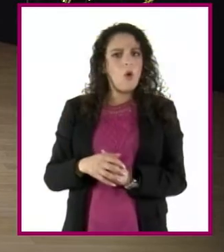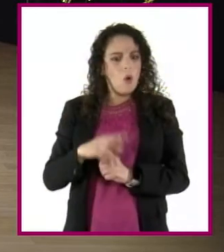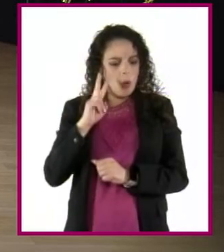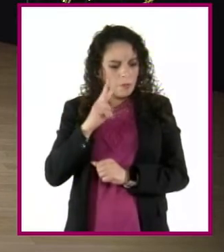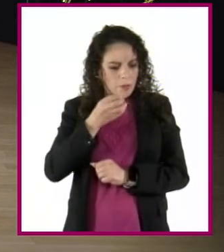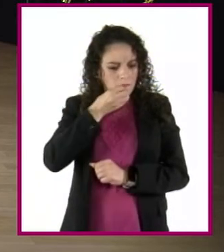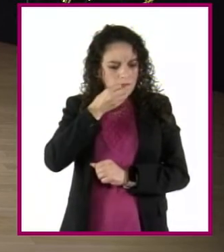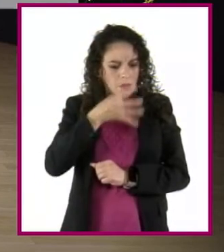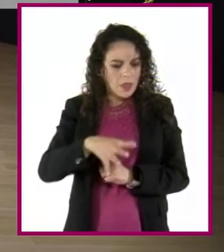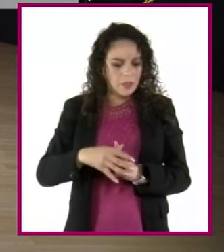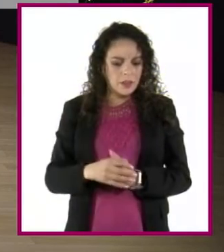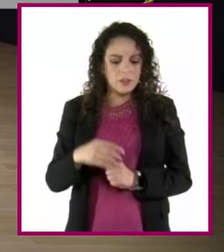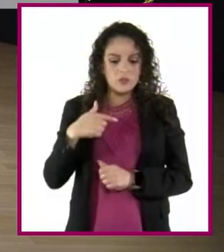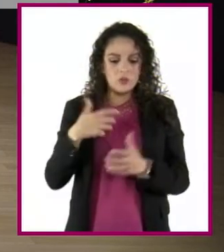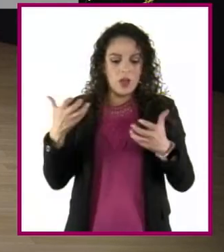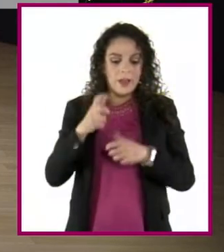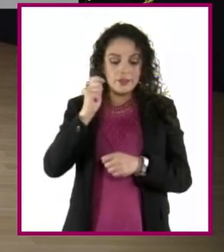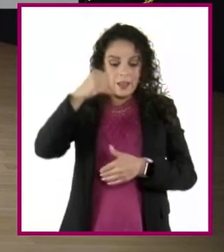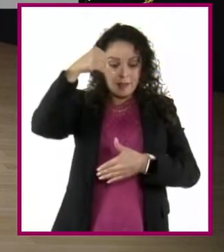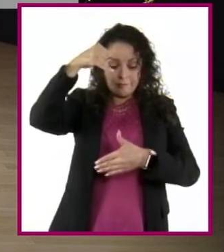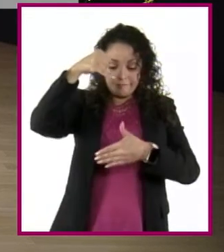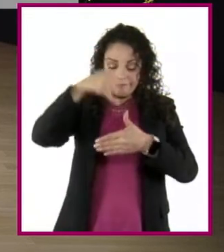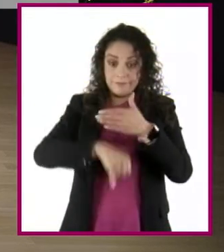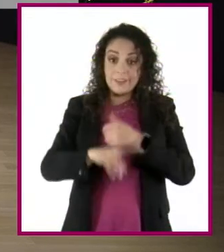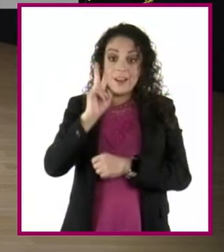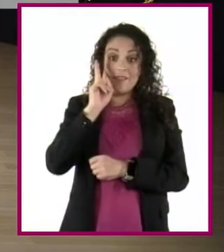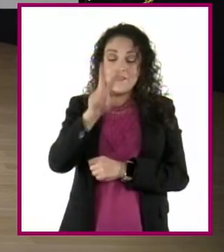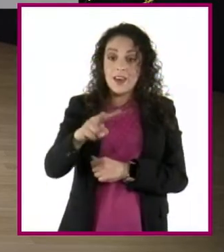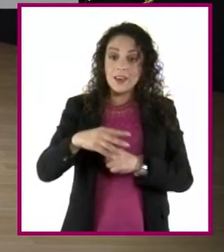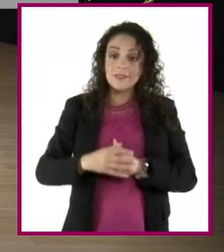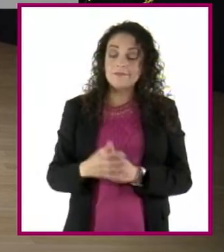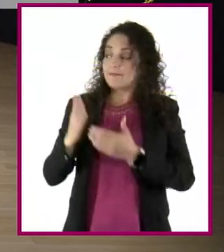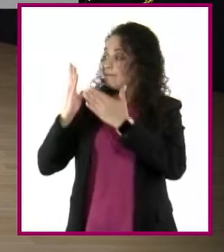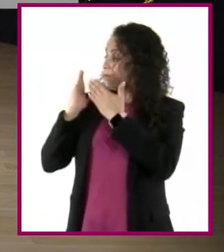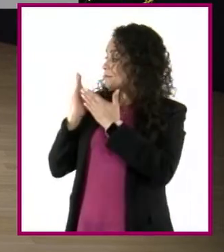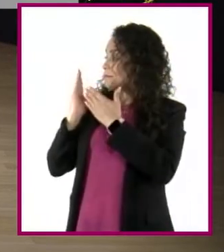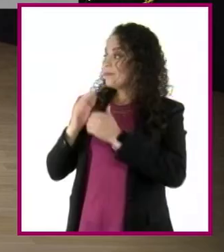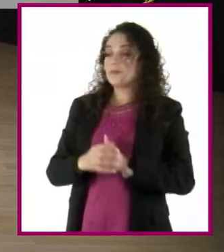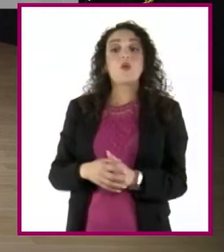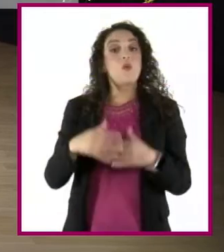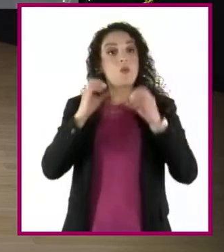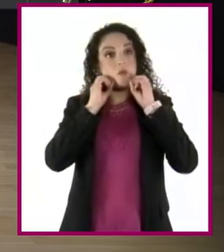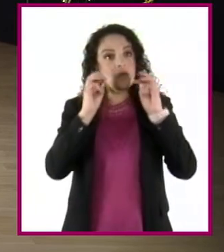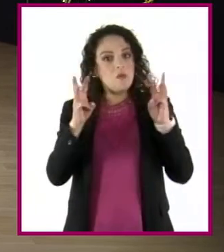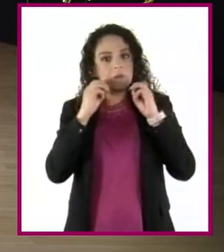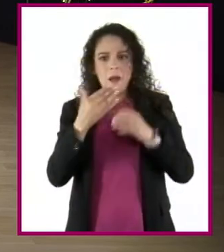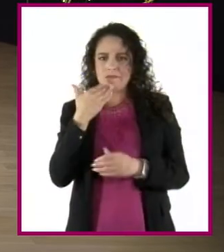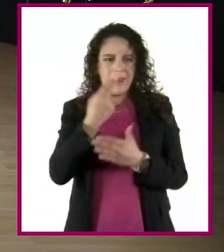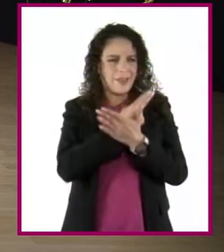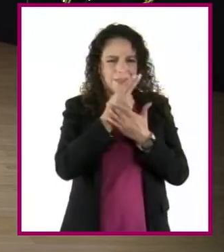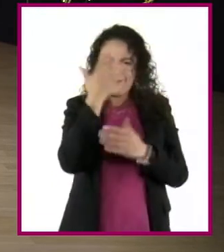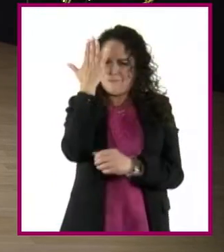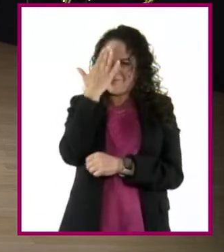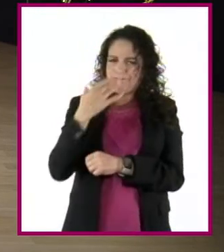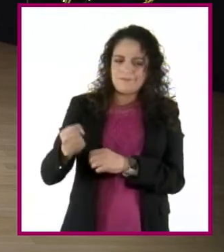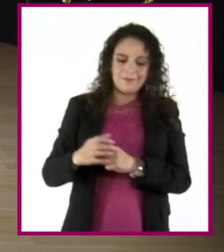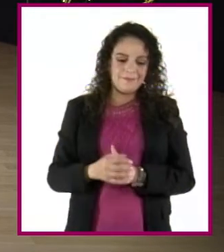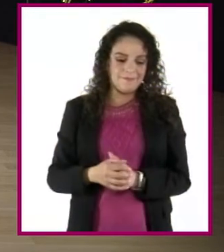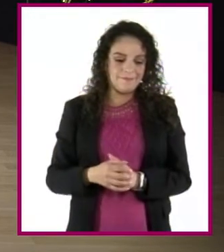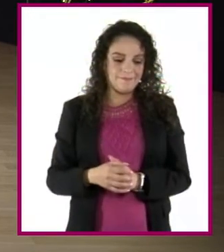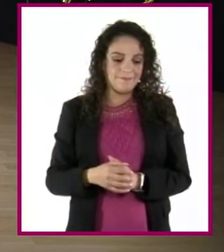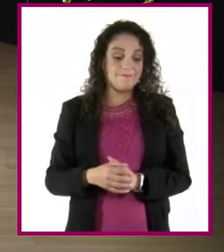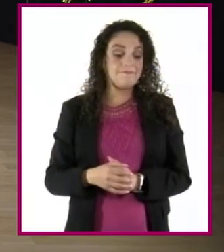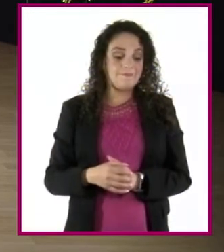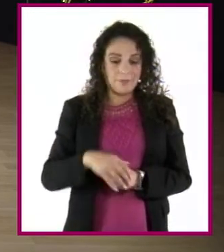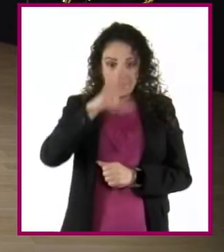hice un precipicio, Dimara. Mira, ¡Oh! Sí, somos buenos, Sí, pero somos verás, muy buenos. tienes que venirte para acá para que lo